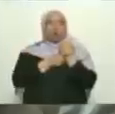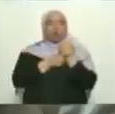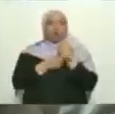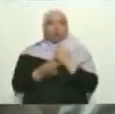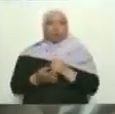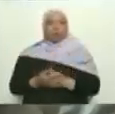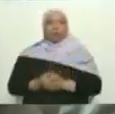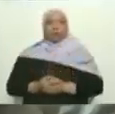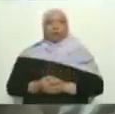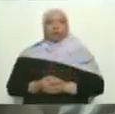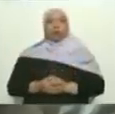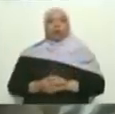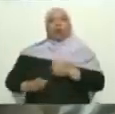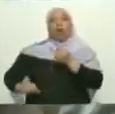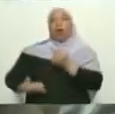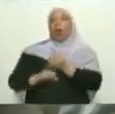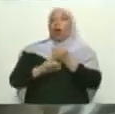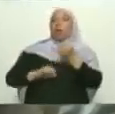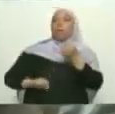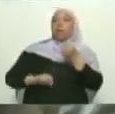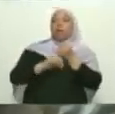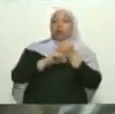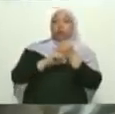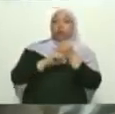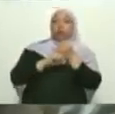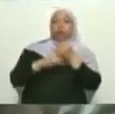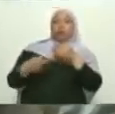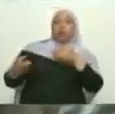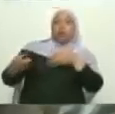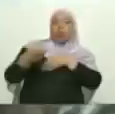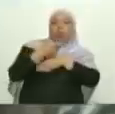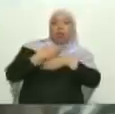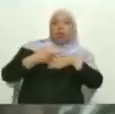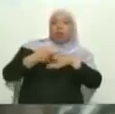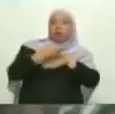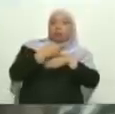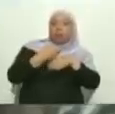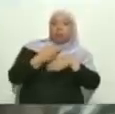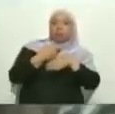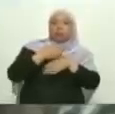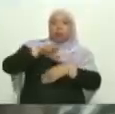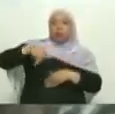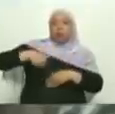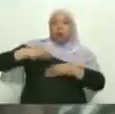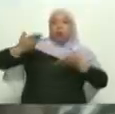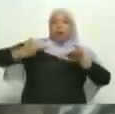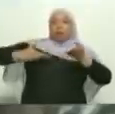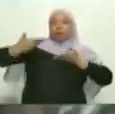el apoyo a las medidas coercitivas unilaterales que ha sufrido nuestro pueblo.